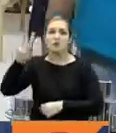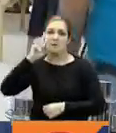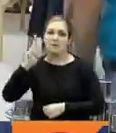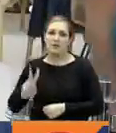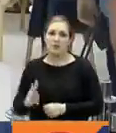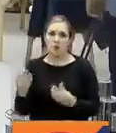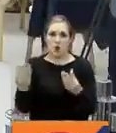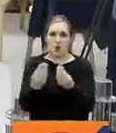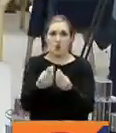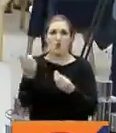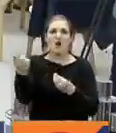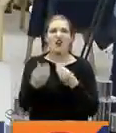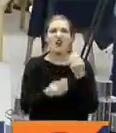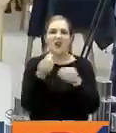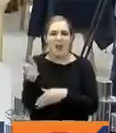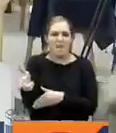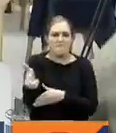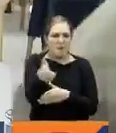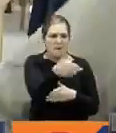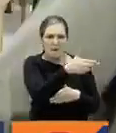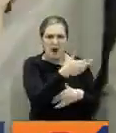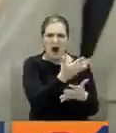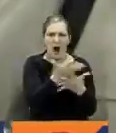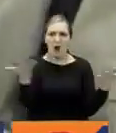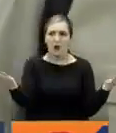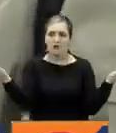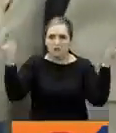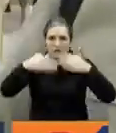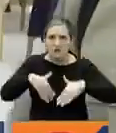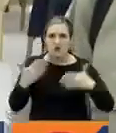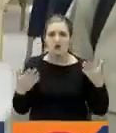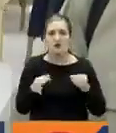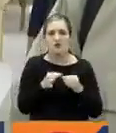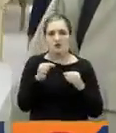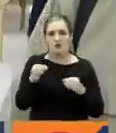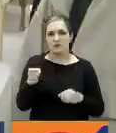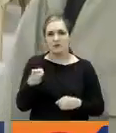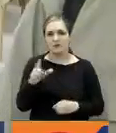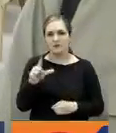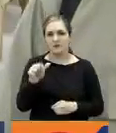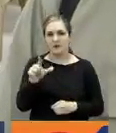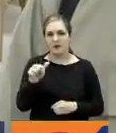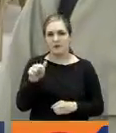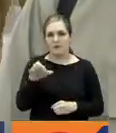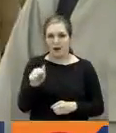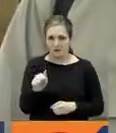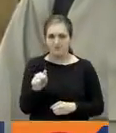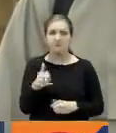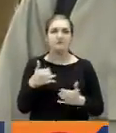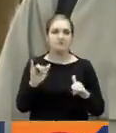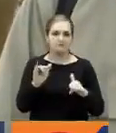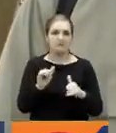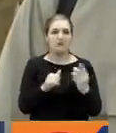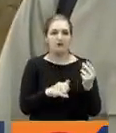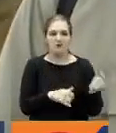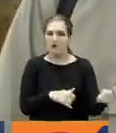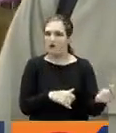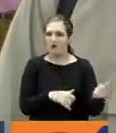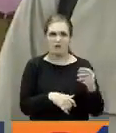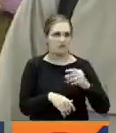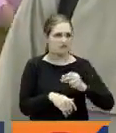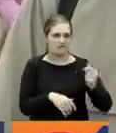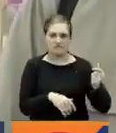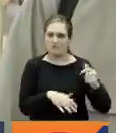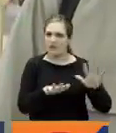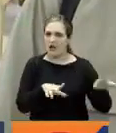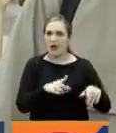que se encontraron en el municipio de Galapa. Fue destituido el registrador, va en los próximos días a emitirse también